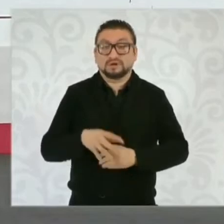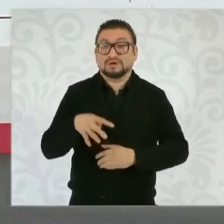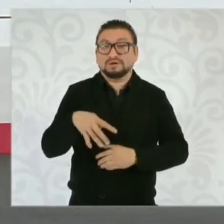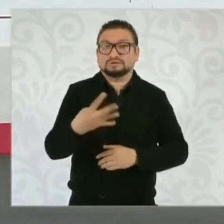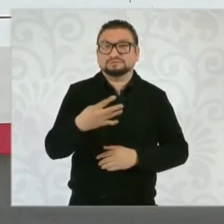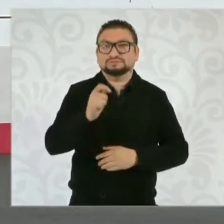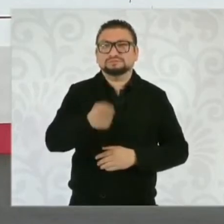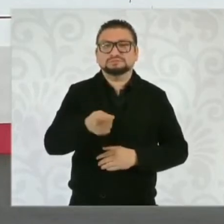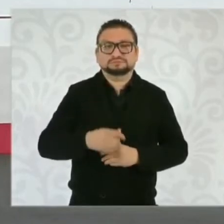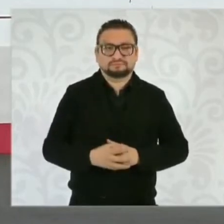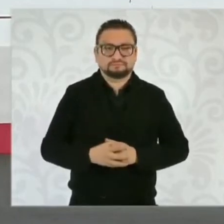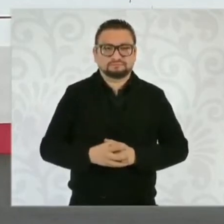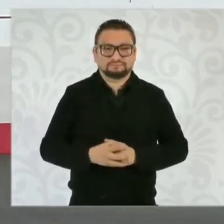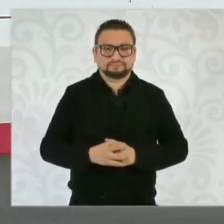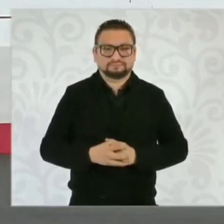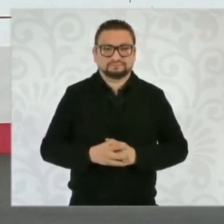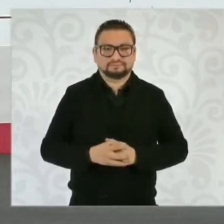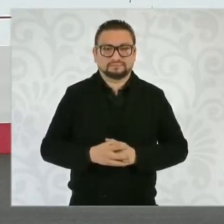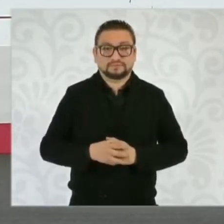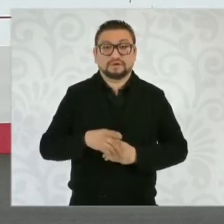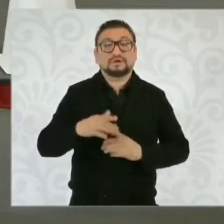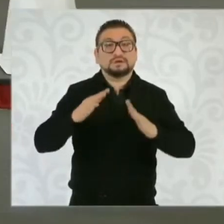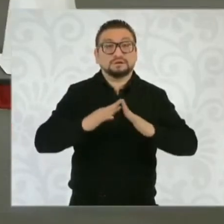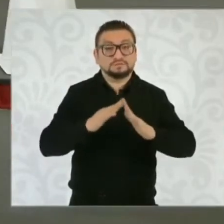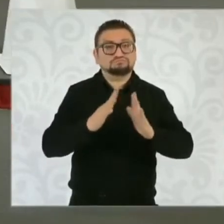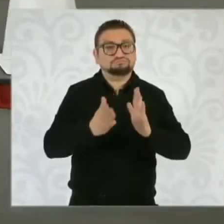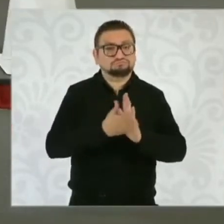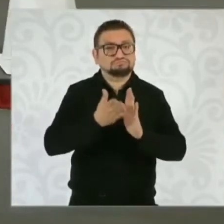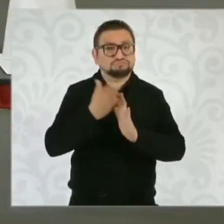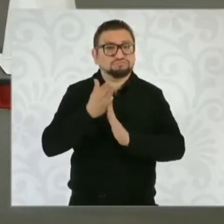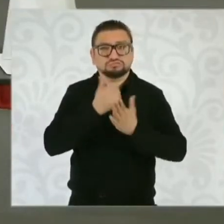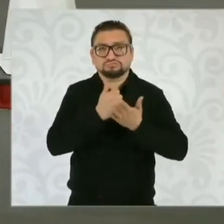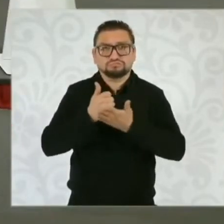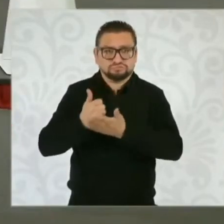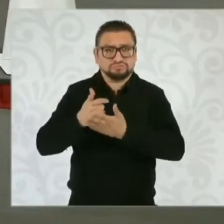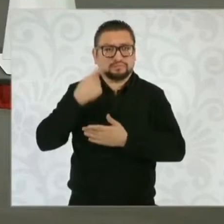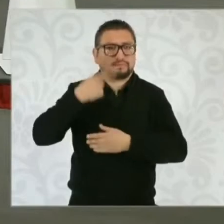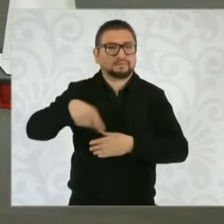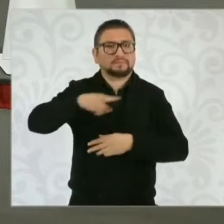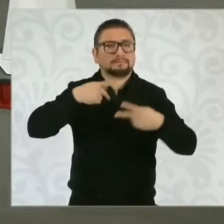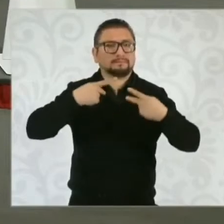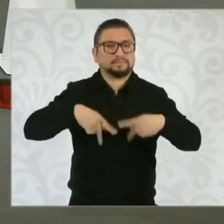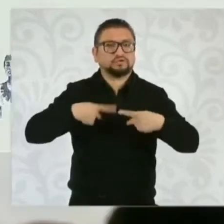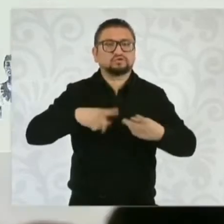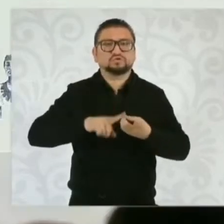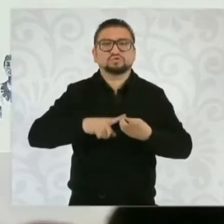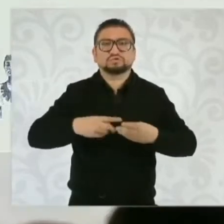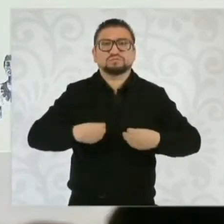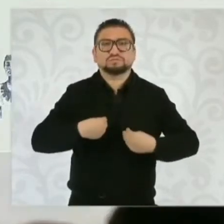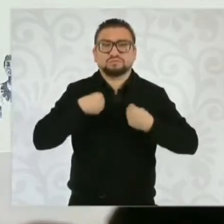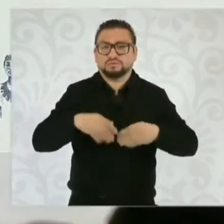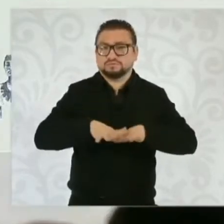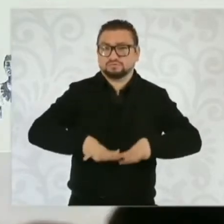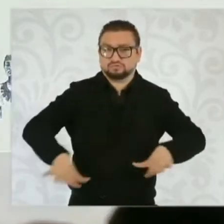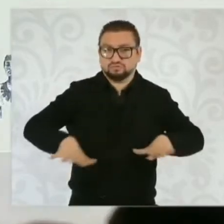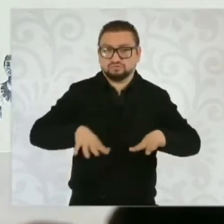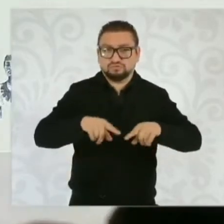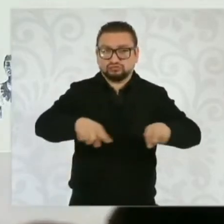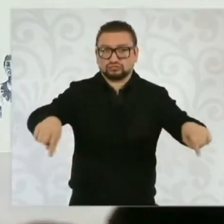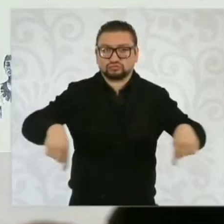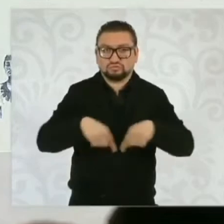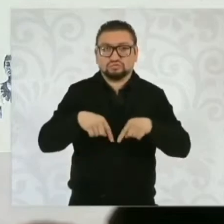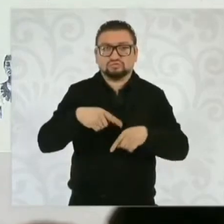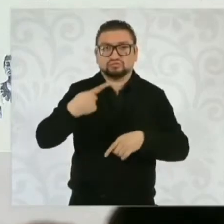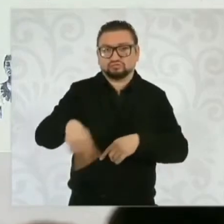14, facilitar la construcción de vivienda para las y los trabajadores que viven en suelo de propiedad